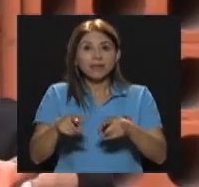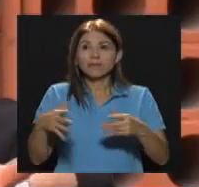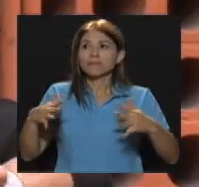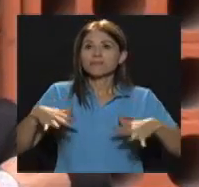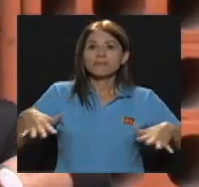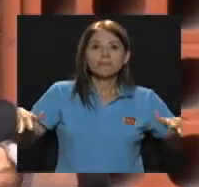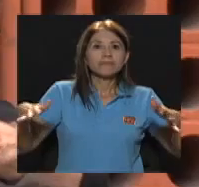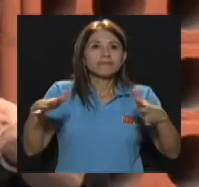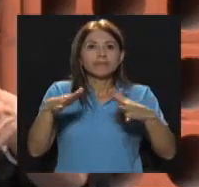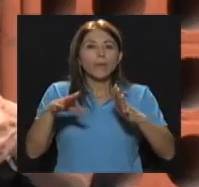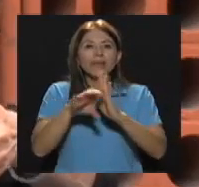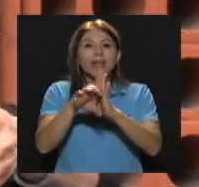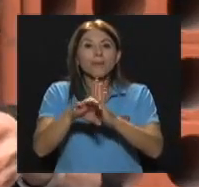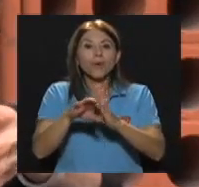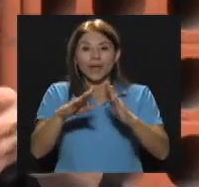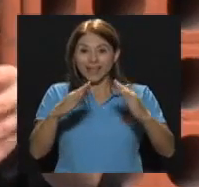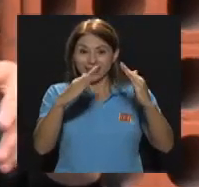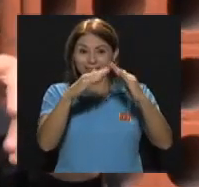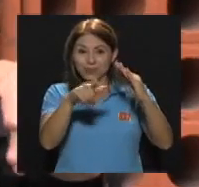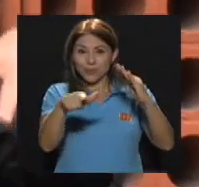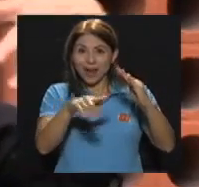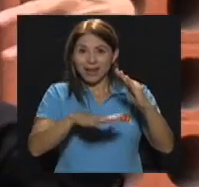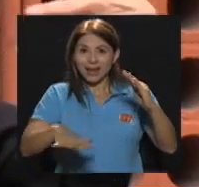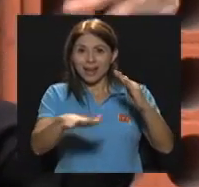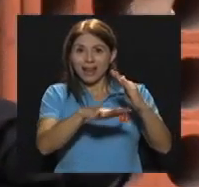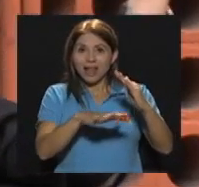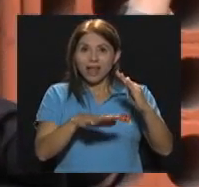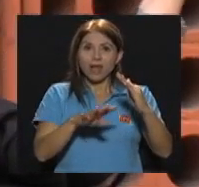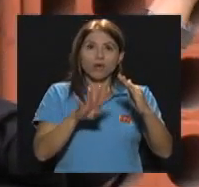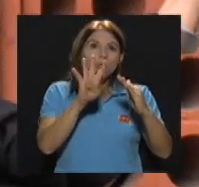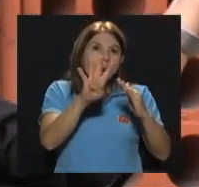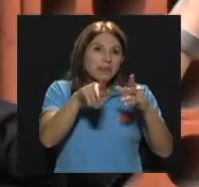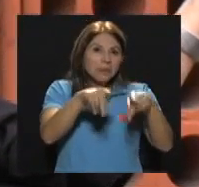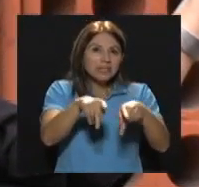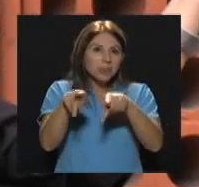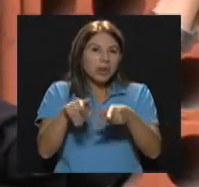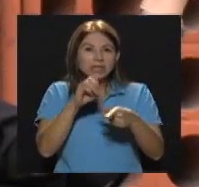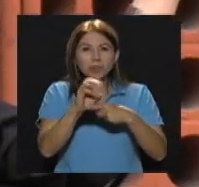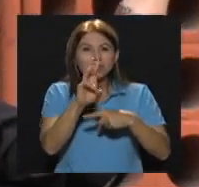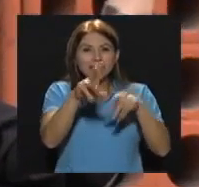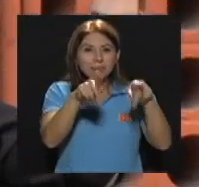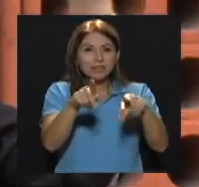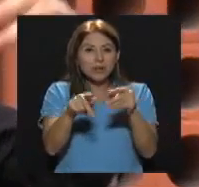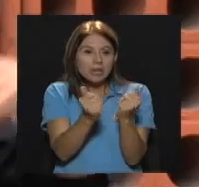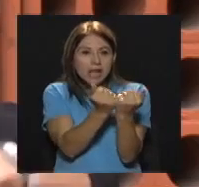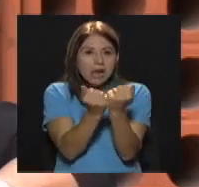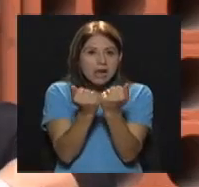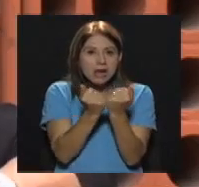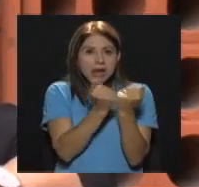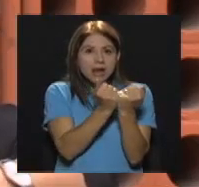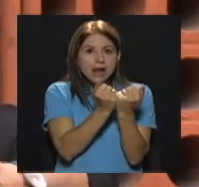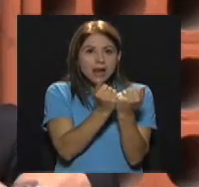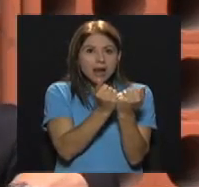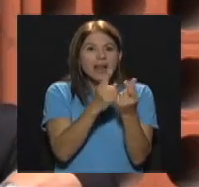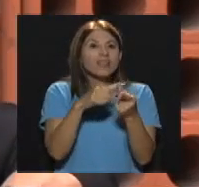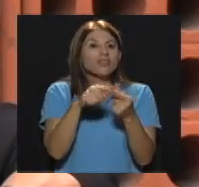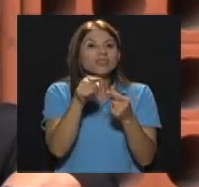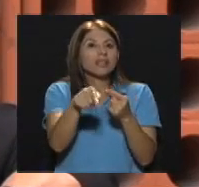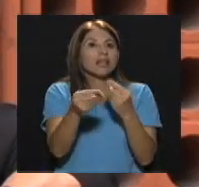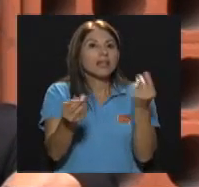4, 5, 6 personas, no solamente es la temperatura del exterior la que es importante, sino que hay otro